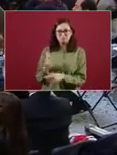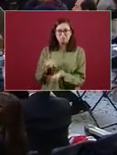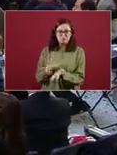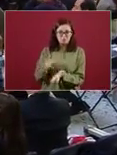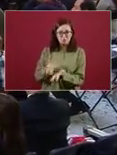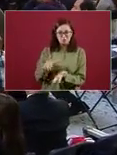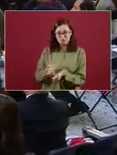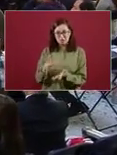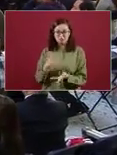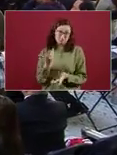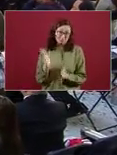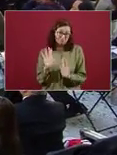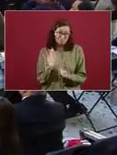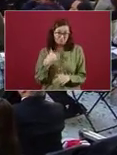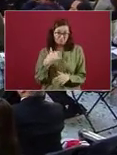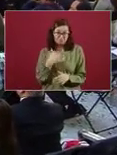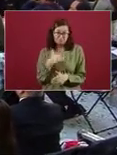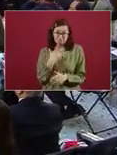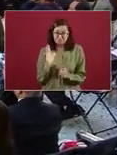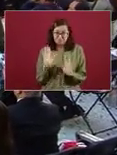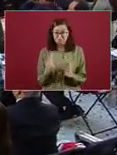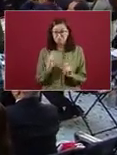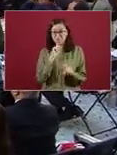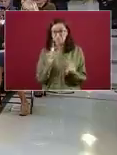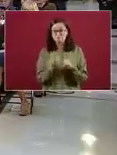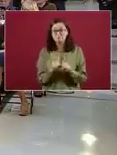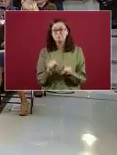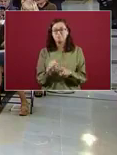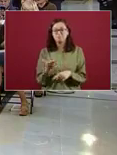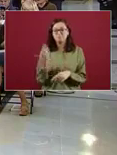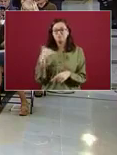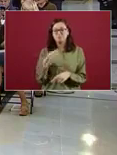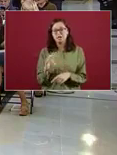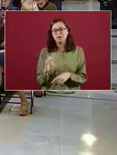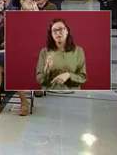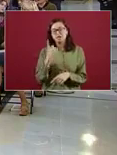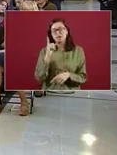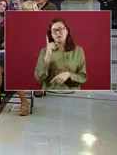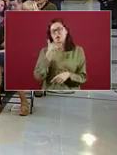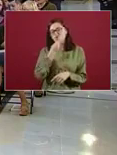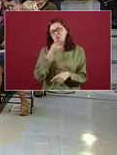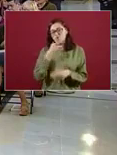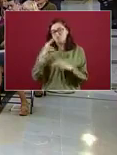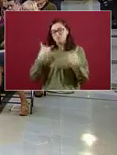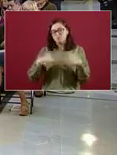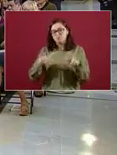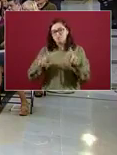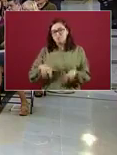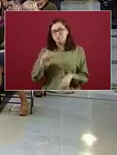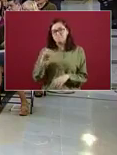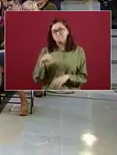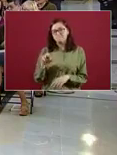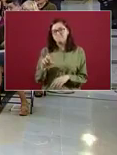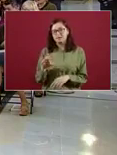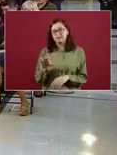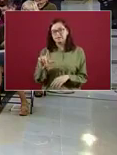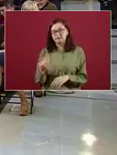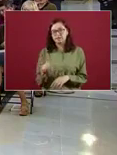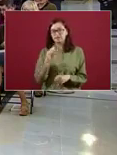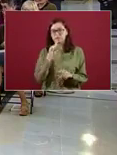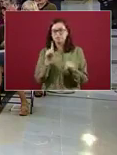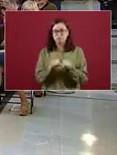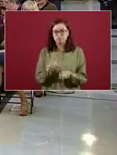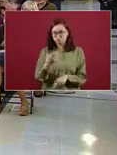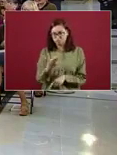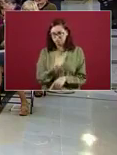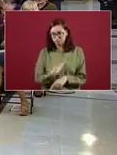esa tendencia, como lo dijo también el canciller Marcelo Ebrard y como lo dijo usted, presidente. En este caso, ¿se